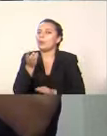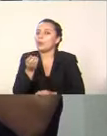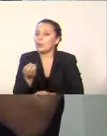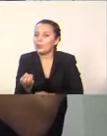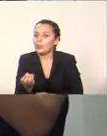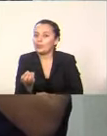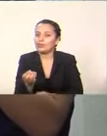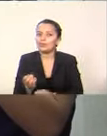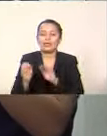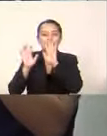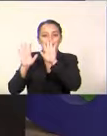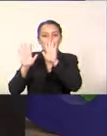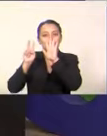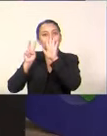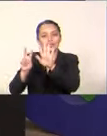9?